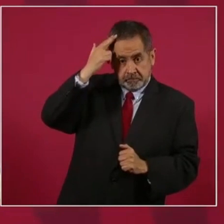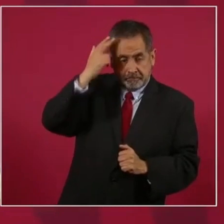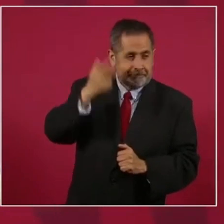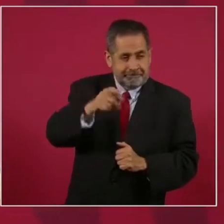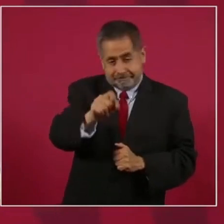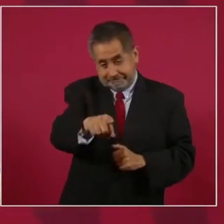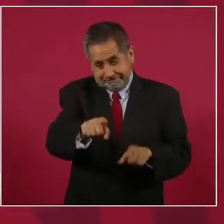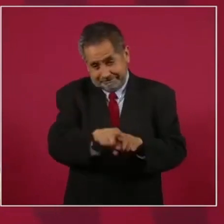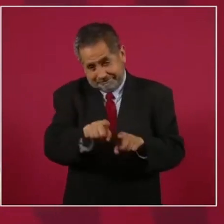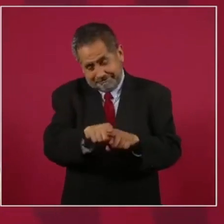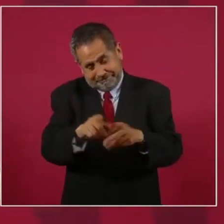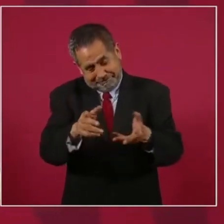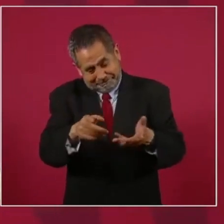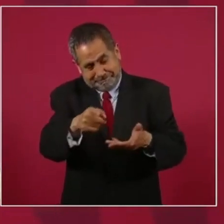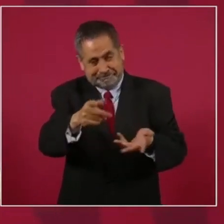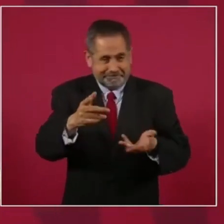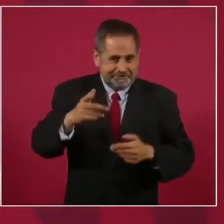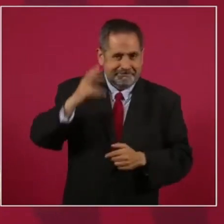precisamente